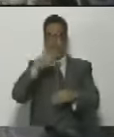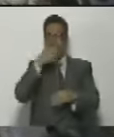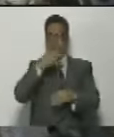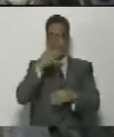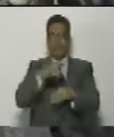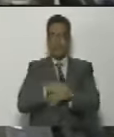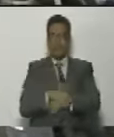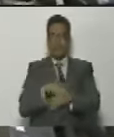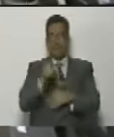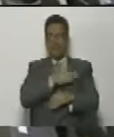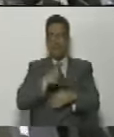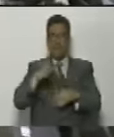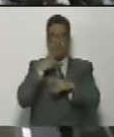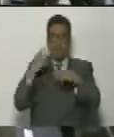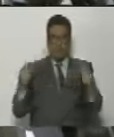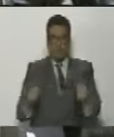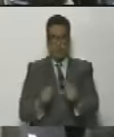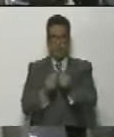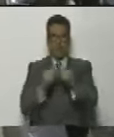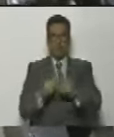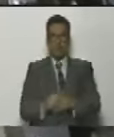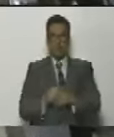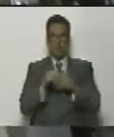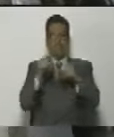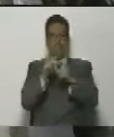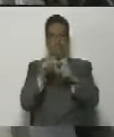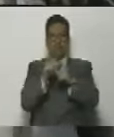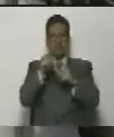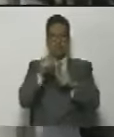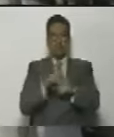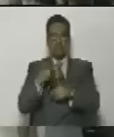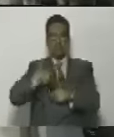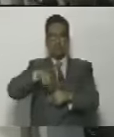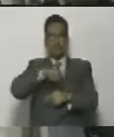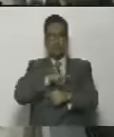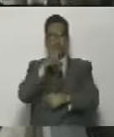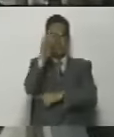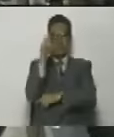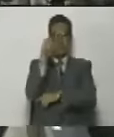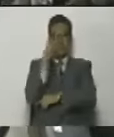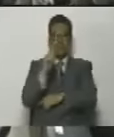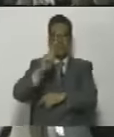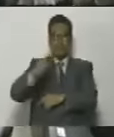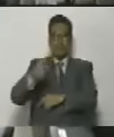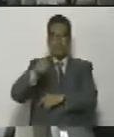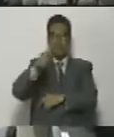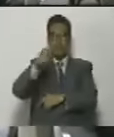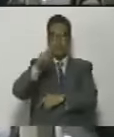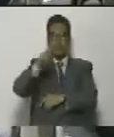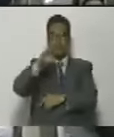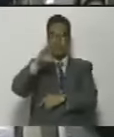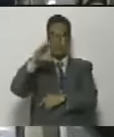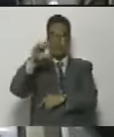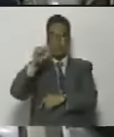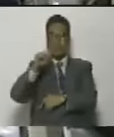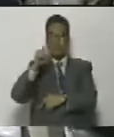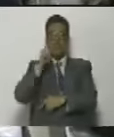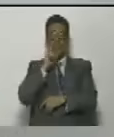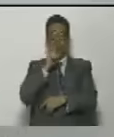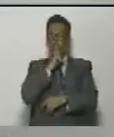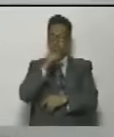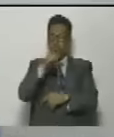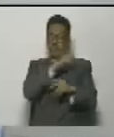tardes. Quisiera acompañar las palabras de nuestra diputada Grecia Colmenares y en nombre de